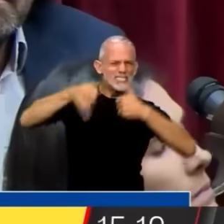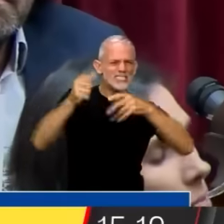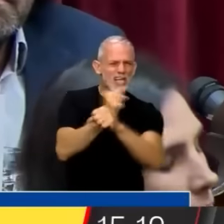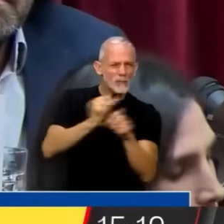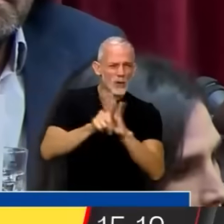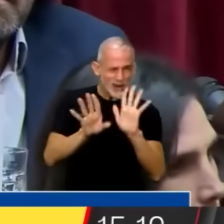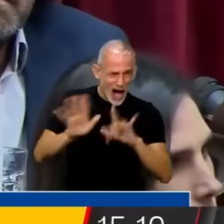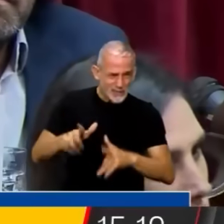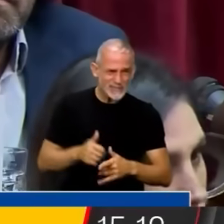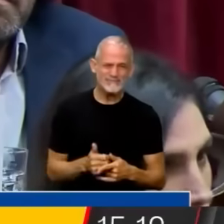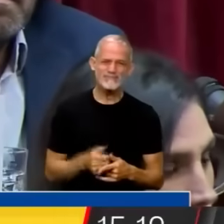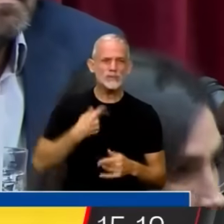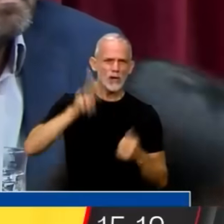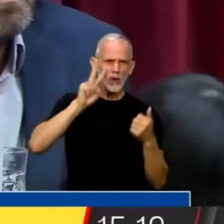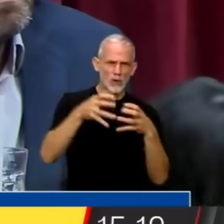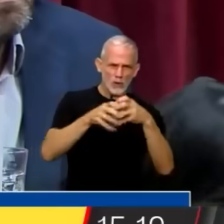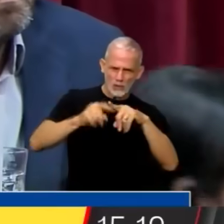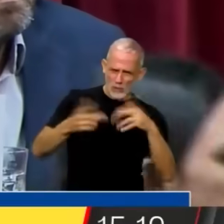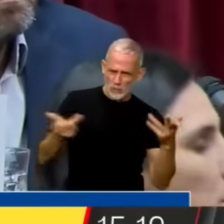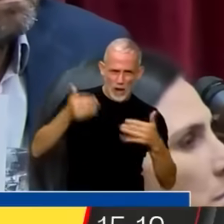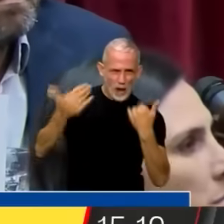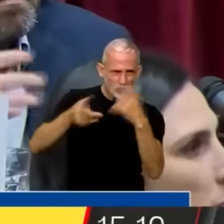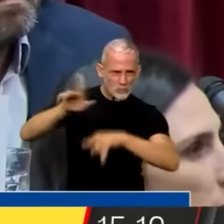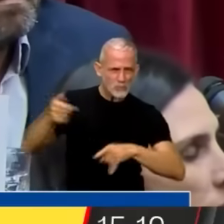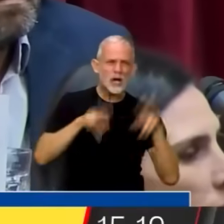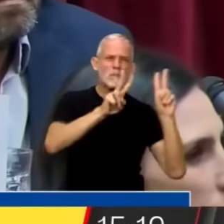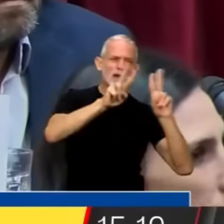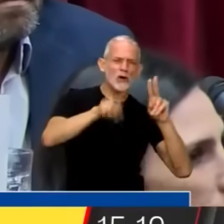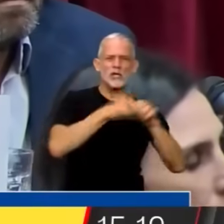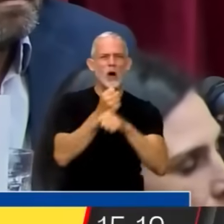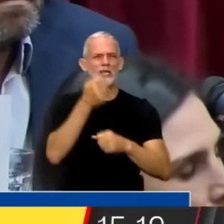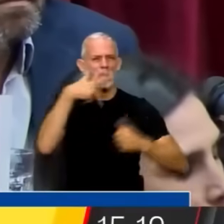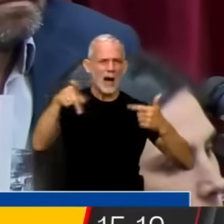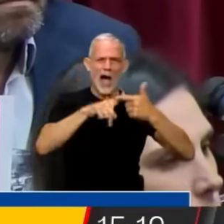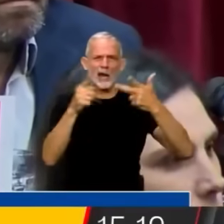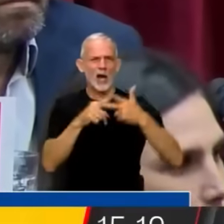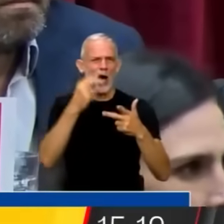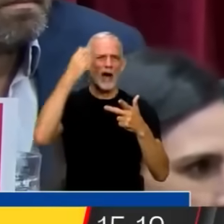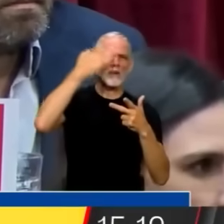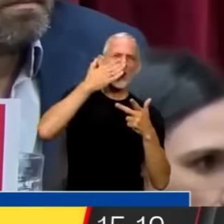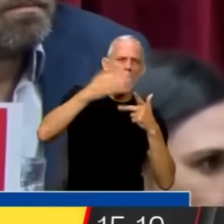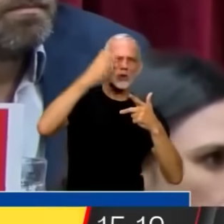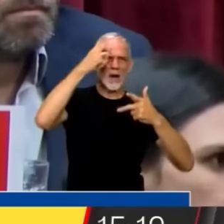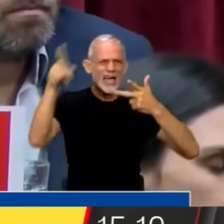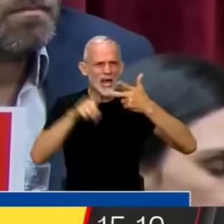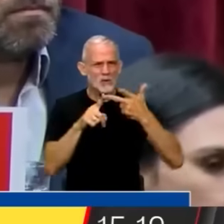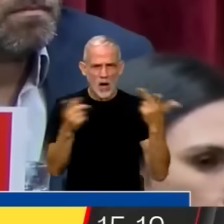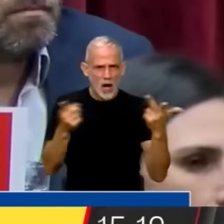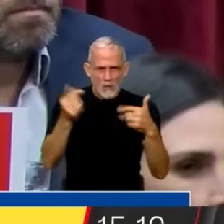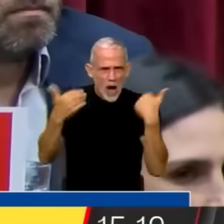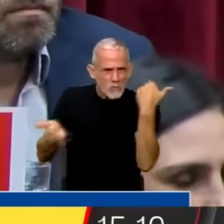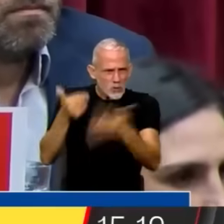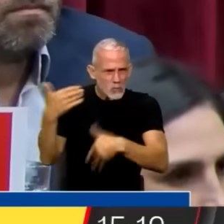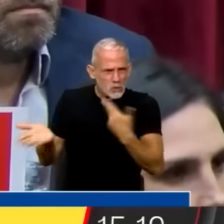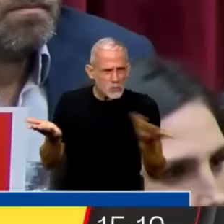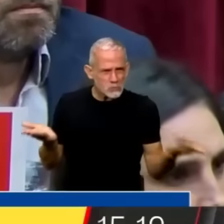Y estamos viendo que muchos sectores, desde el peronismo al macrismo, al esquiaretismo y a distintos